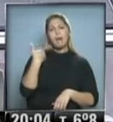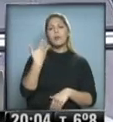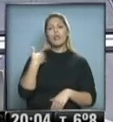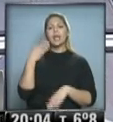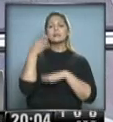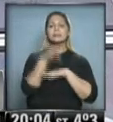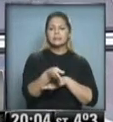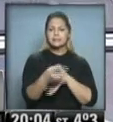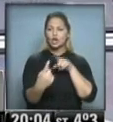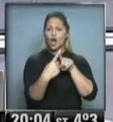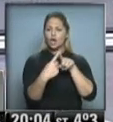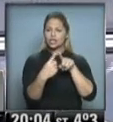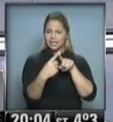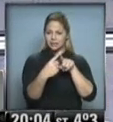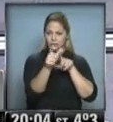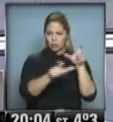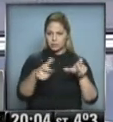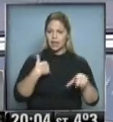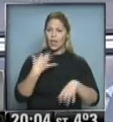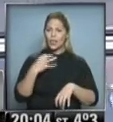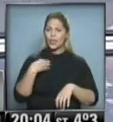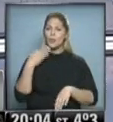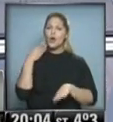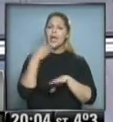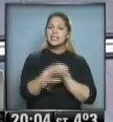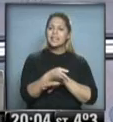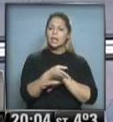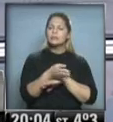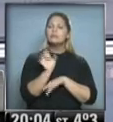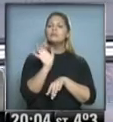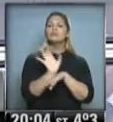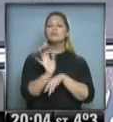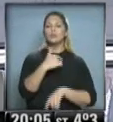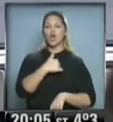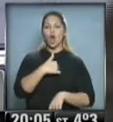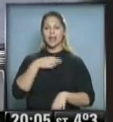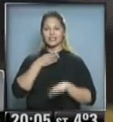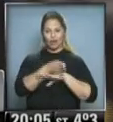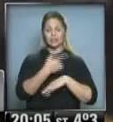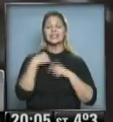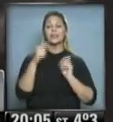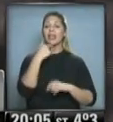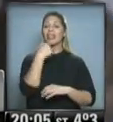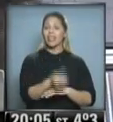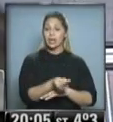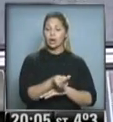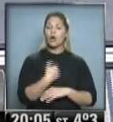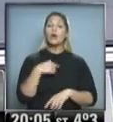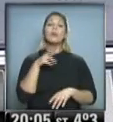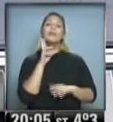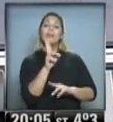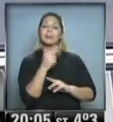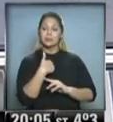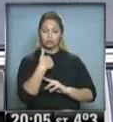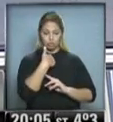pueblo brasileño hay que entrar por el inmenso portal de su corazón, dijo Francisco. También remató con, permítanme